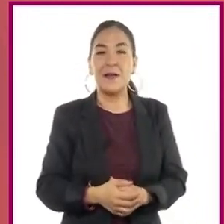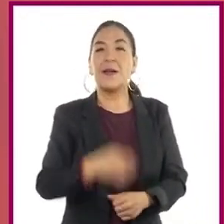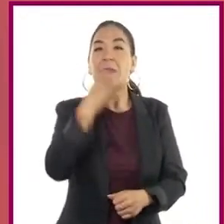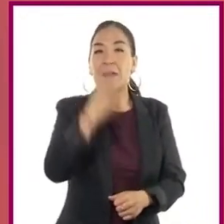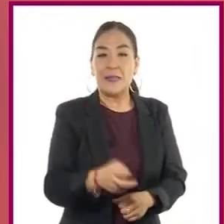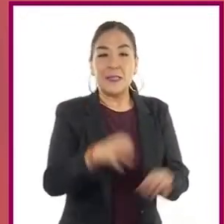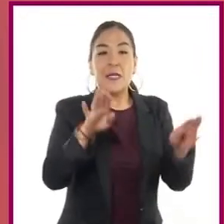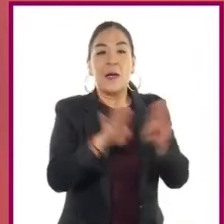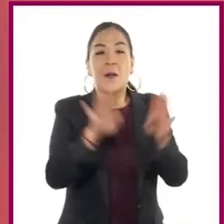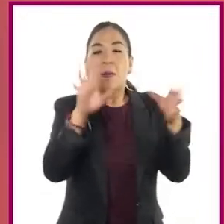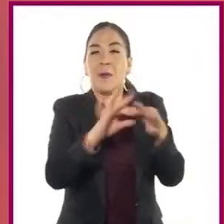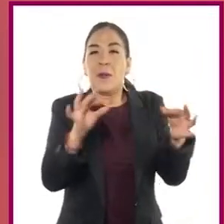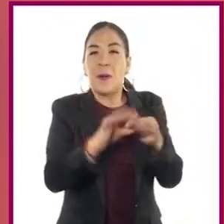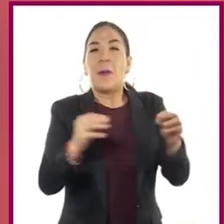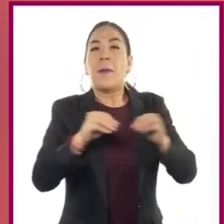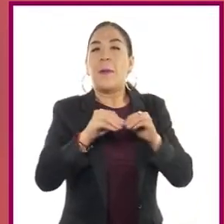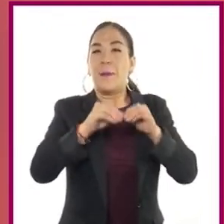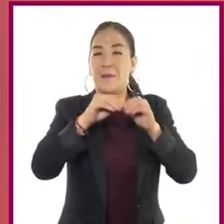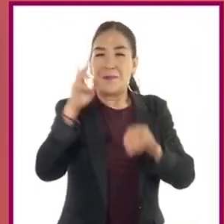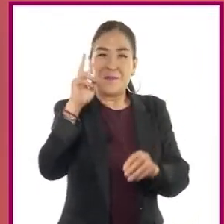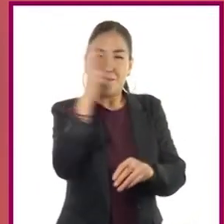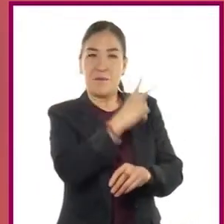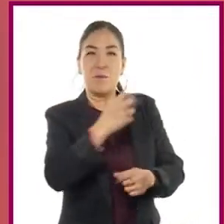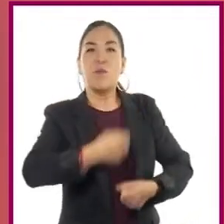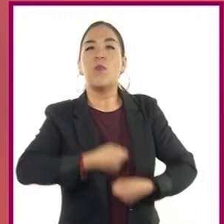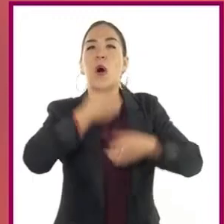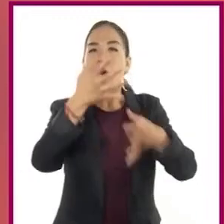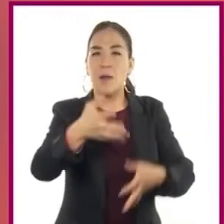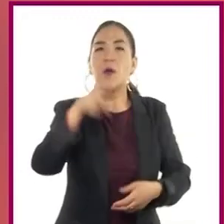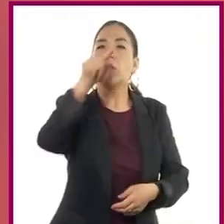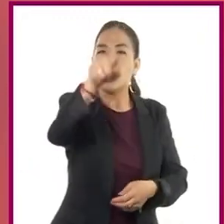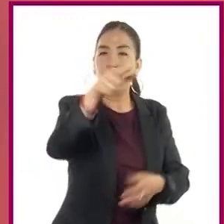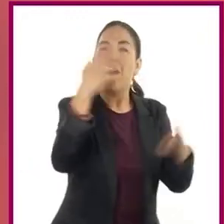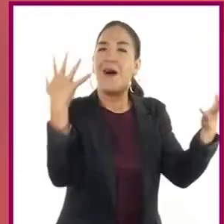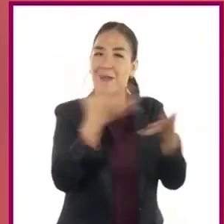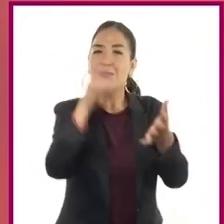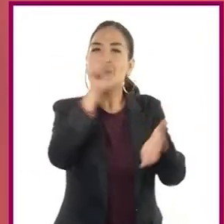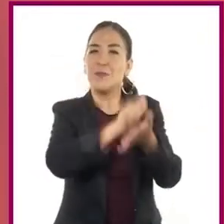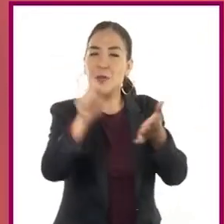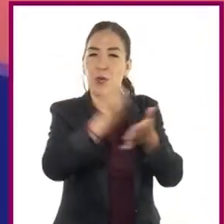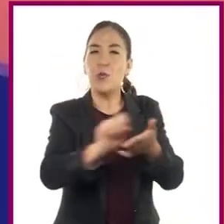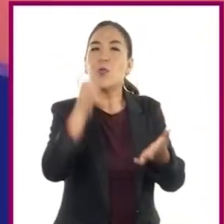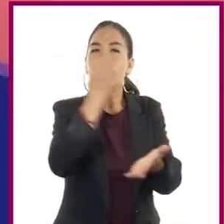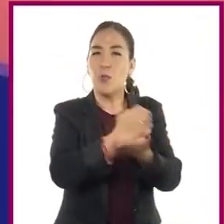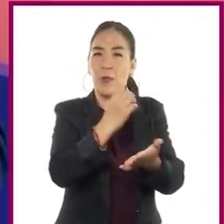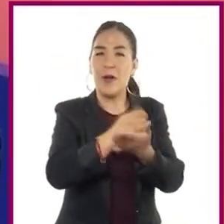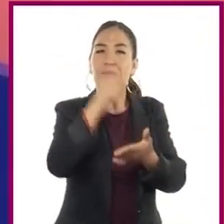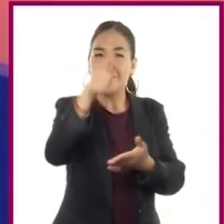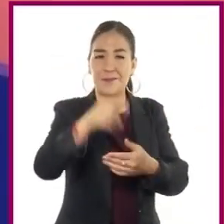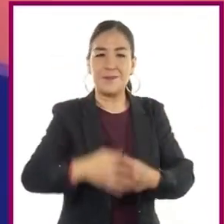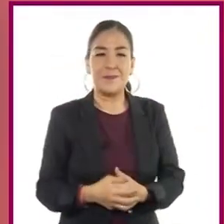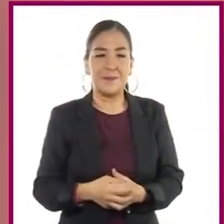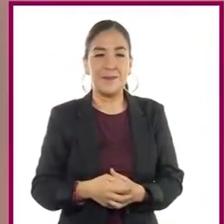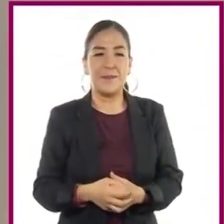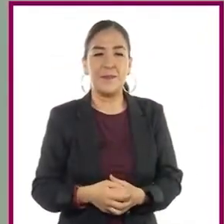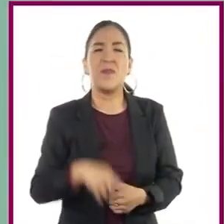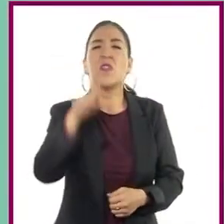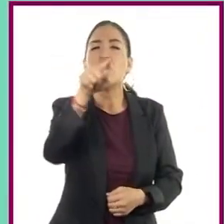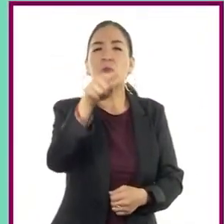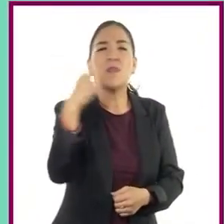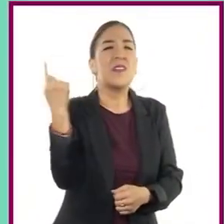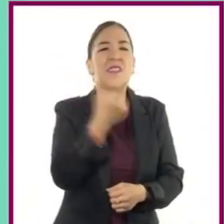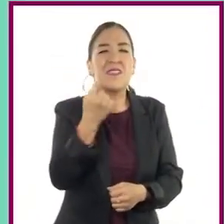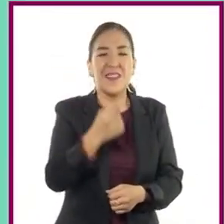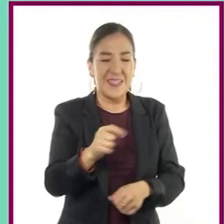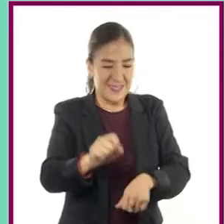los fragmentos de los poemas, ellos vayan plasmando en su cuaderno los siguientes aspectos. ¿Qué sensaciones